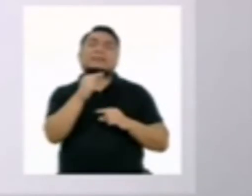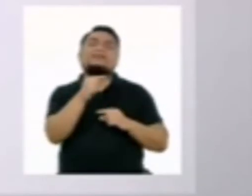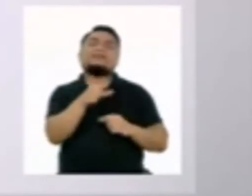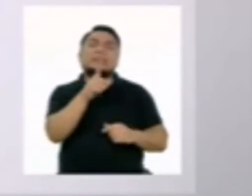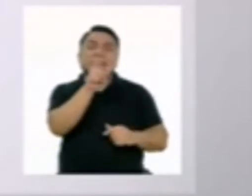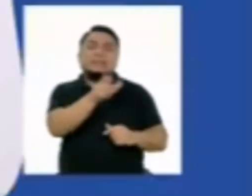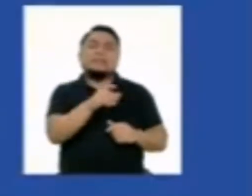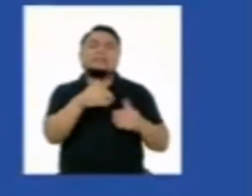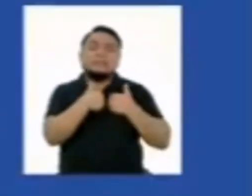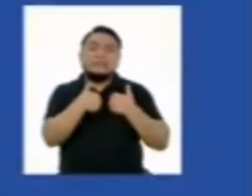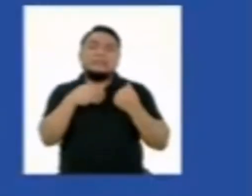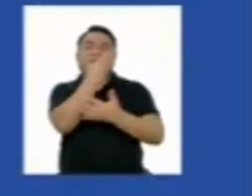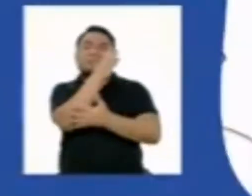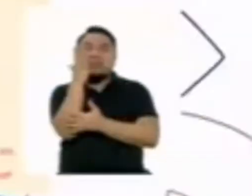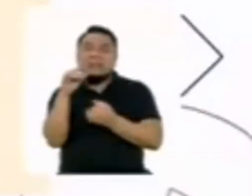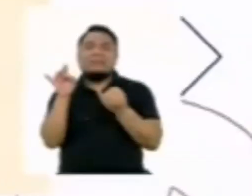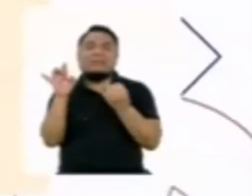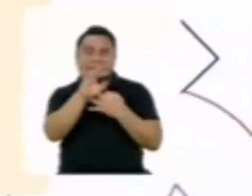Te explico cada tipo.